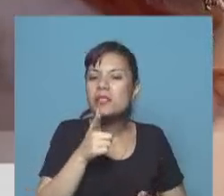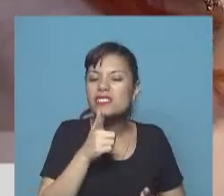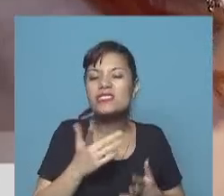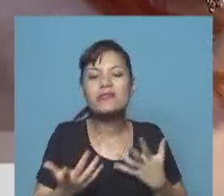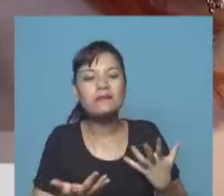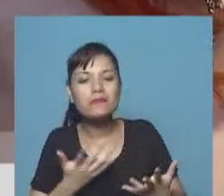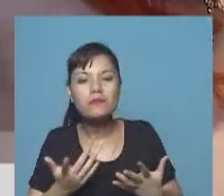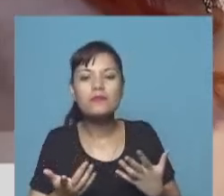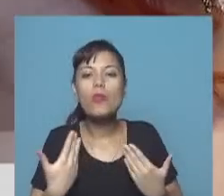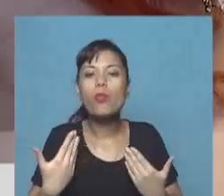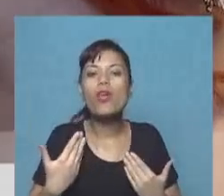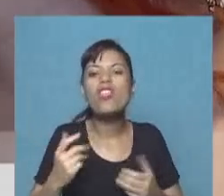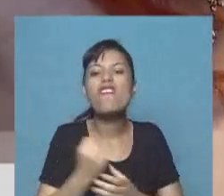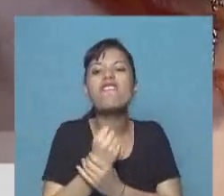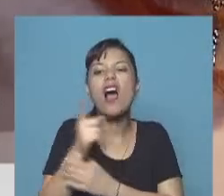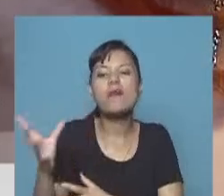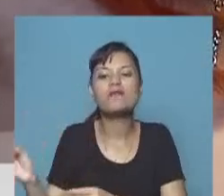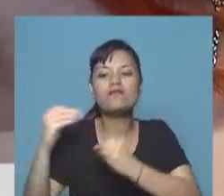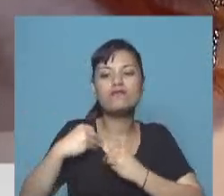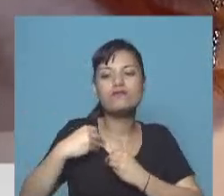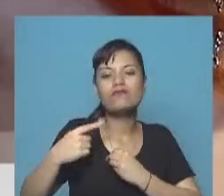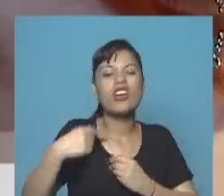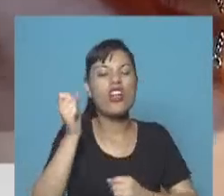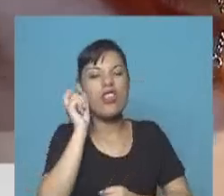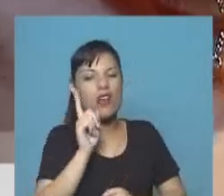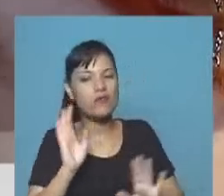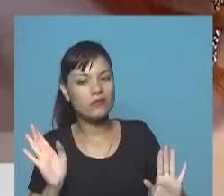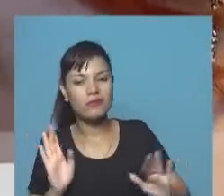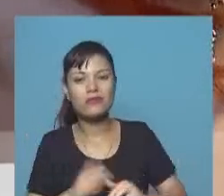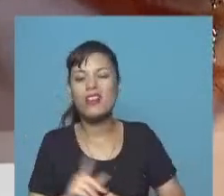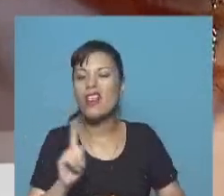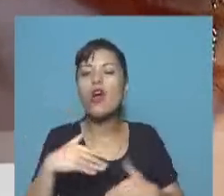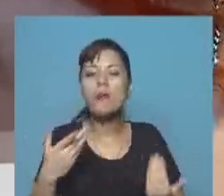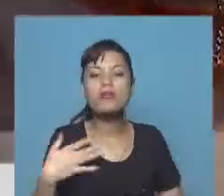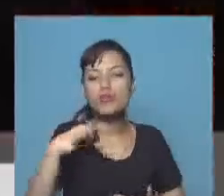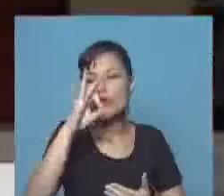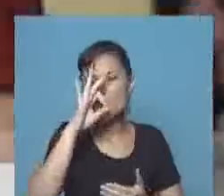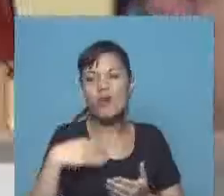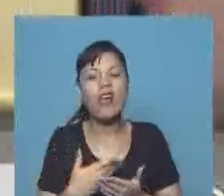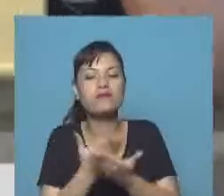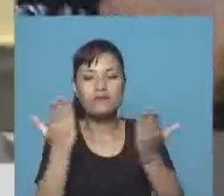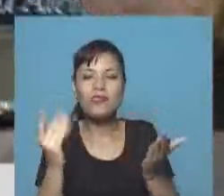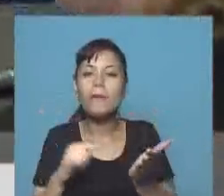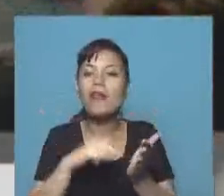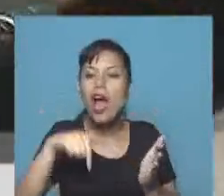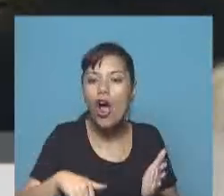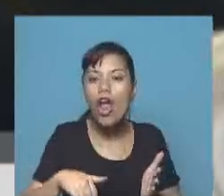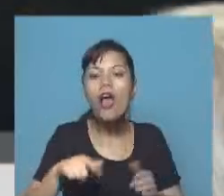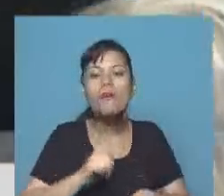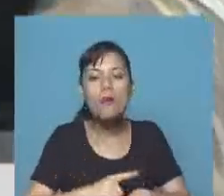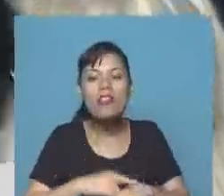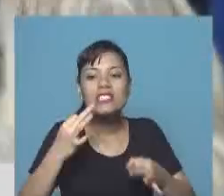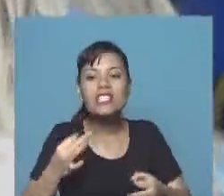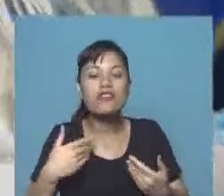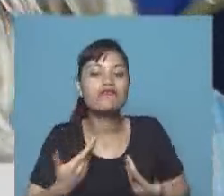como poder utilizar la fama de él para que a mí eso no me gustaba. No, por eso nunca lo hice, ¿no? Pero ahora en estos momentos llegó